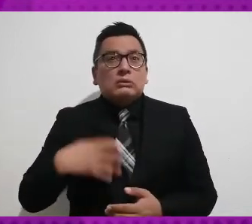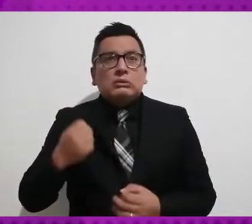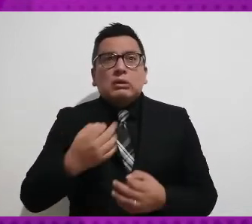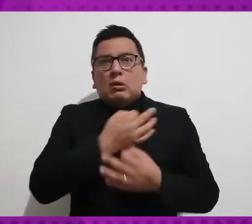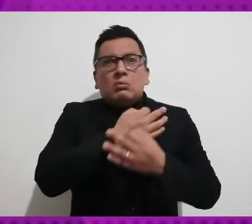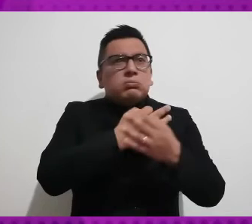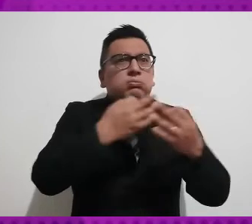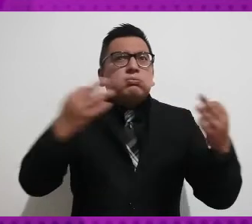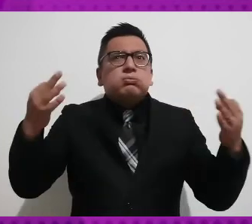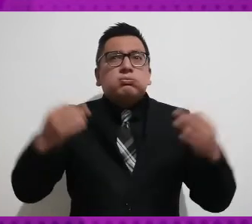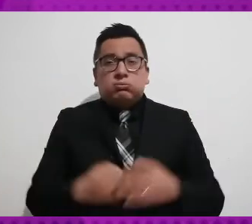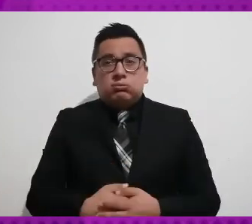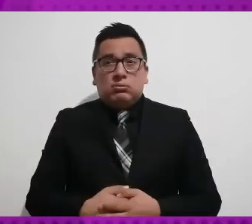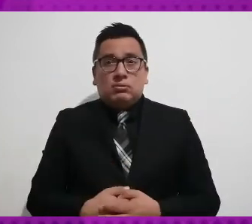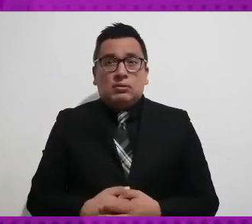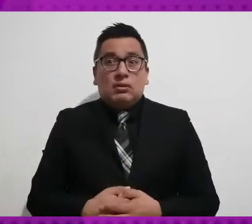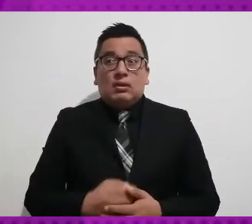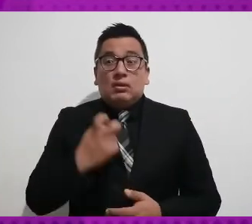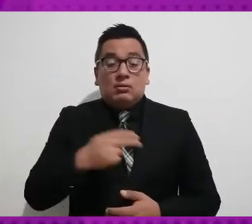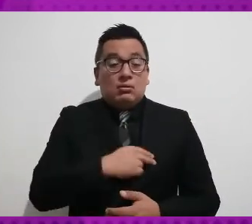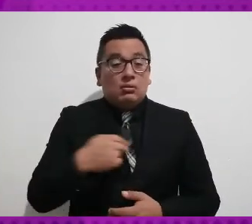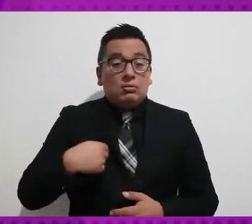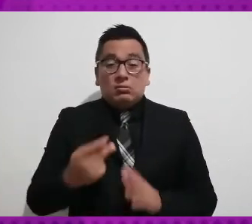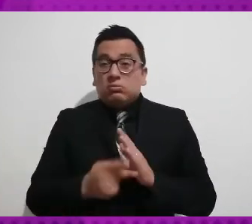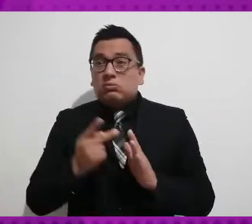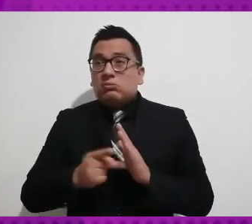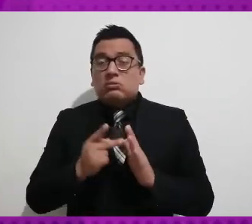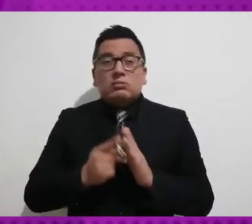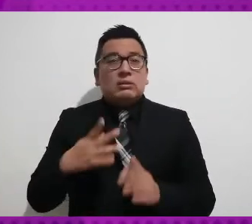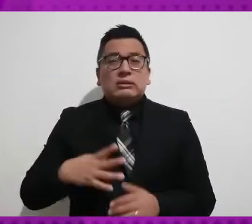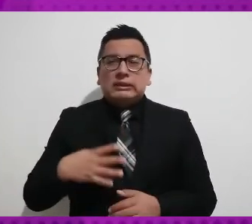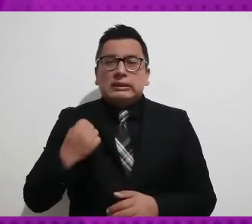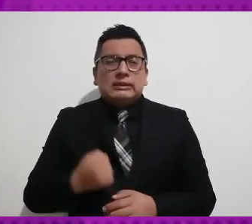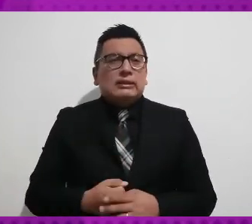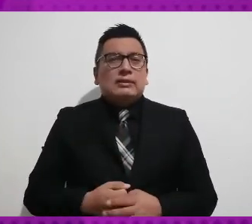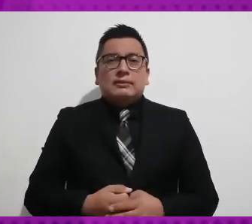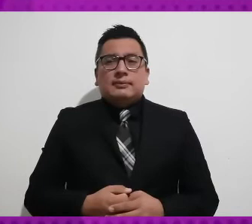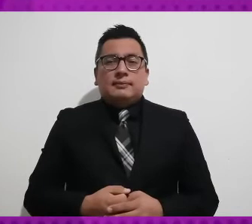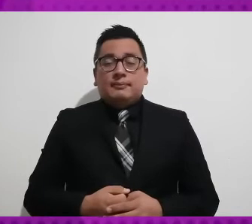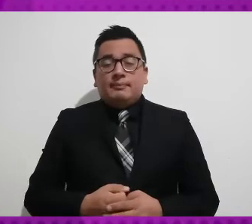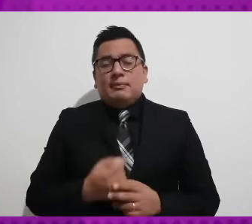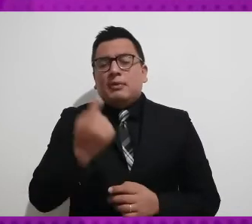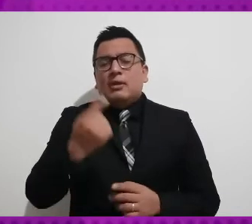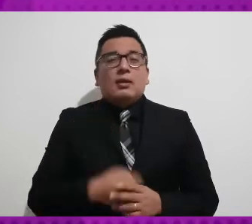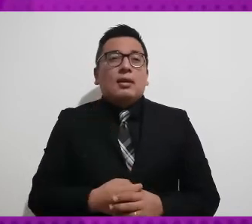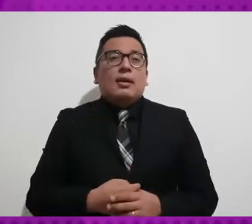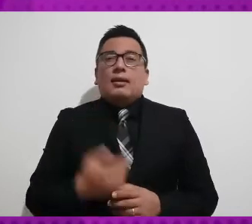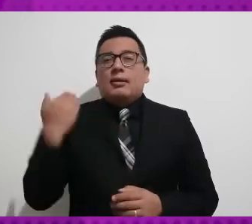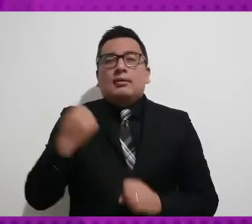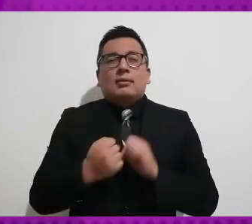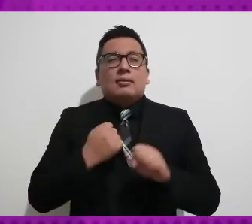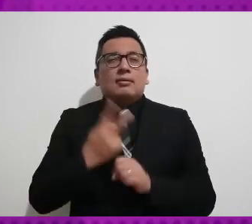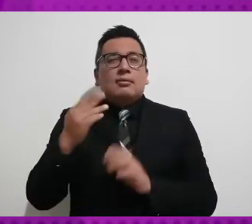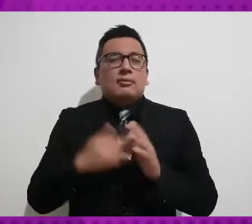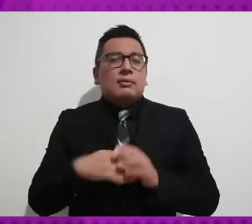importante comunicar y eso lo hemos intentado, pues, y hay que decirlo así, para evitar lo que sucedió en el 17